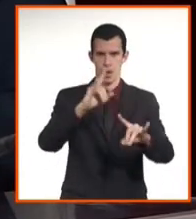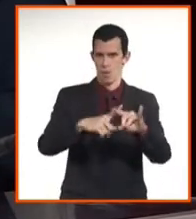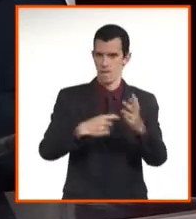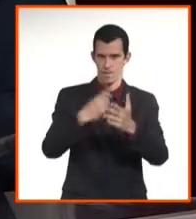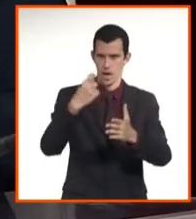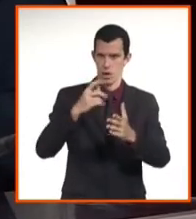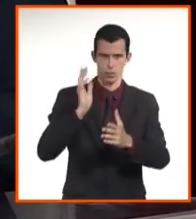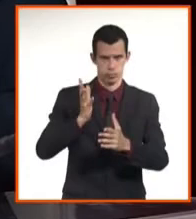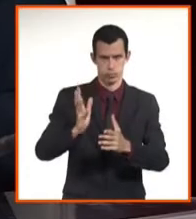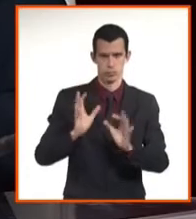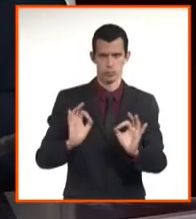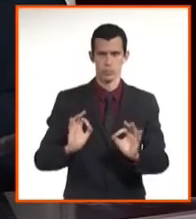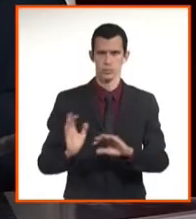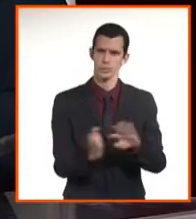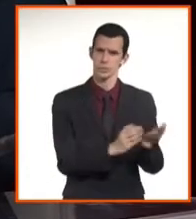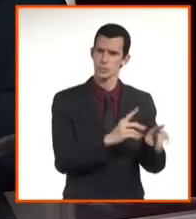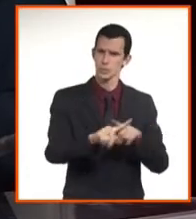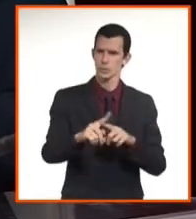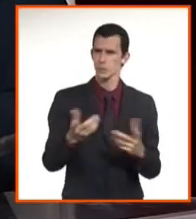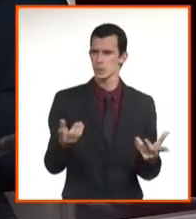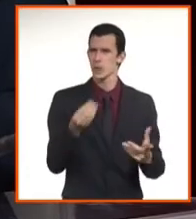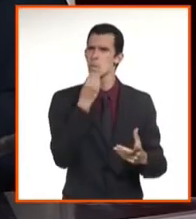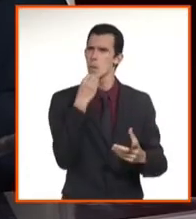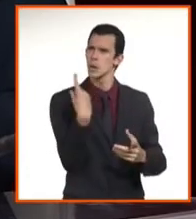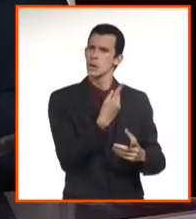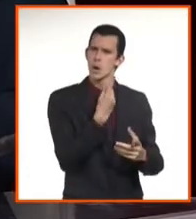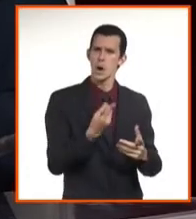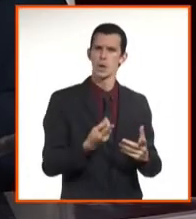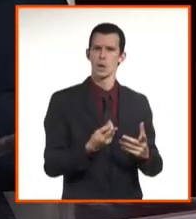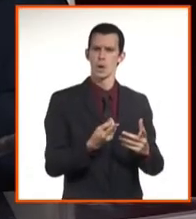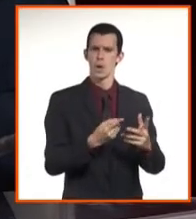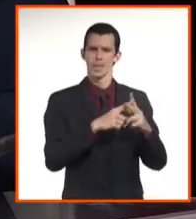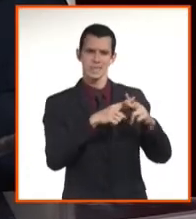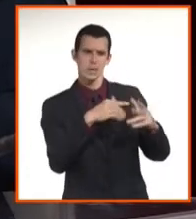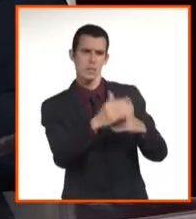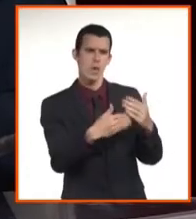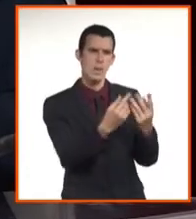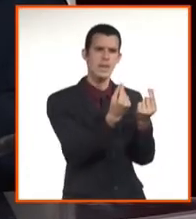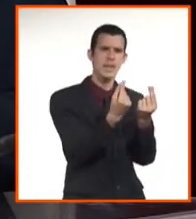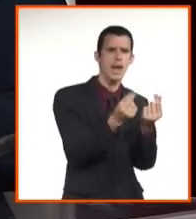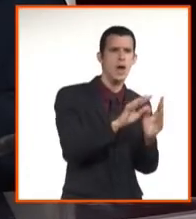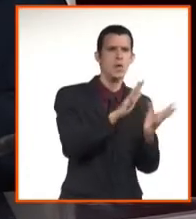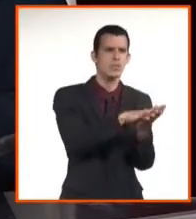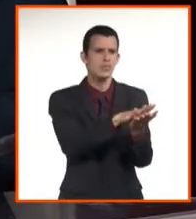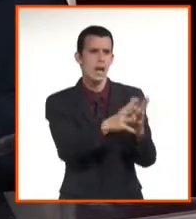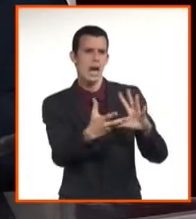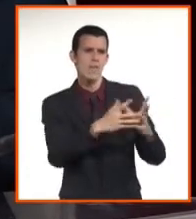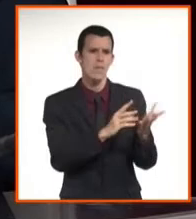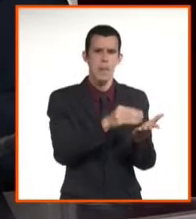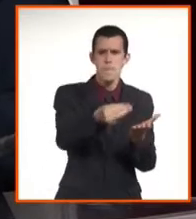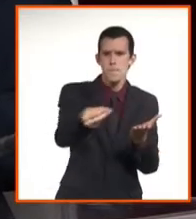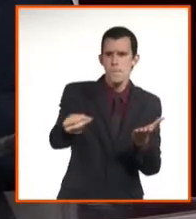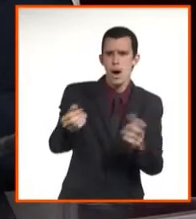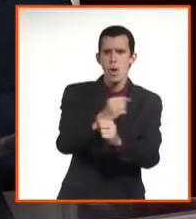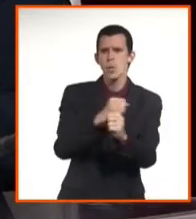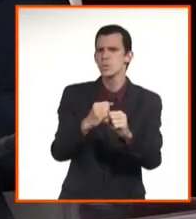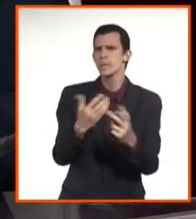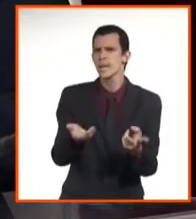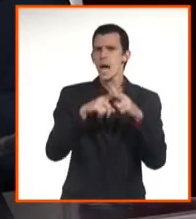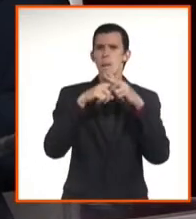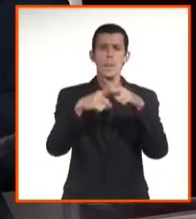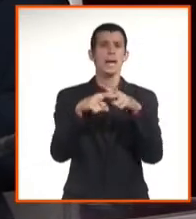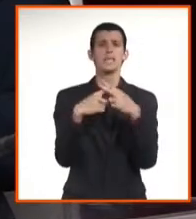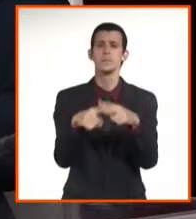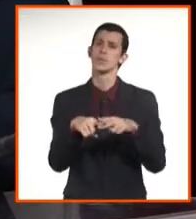la gestión del financiamiento para poder efectuar mantenimientos capitales. Hay que programar 2 mantenimientos capitales del próximo